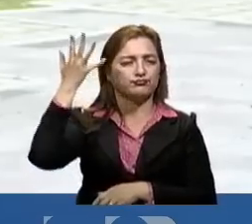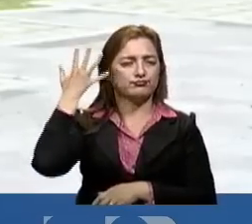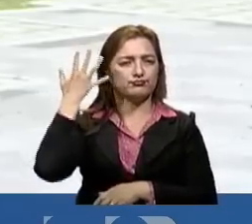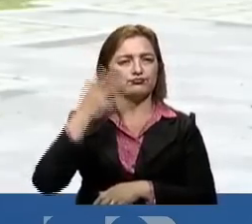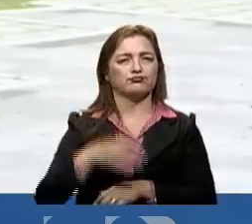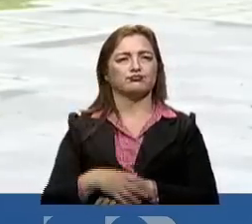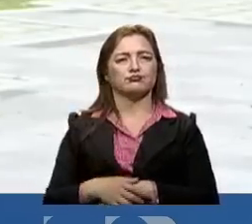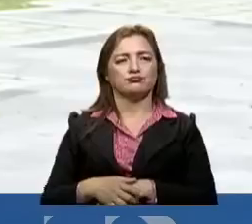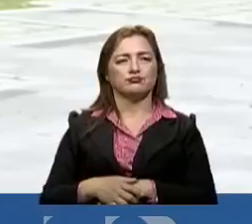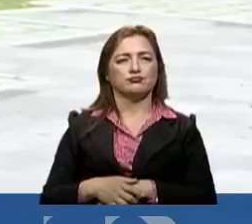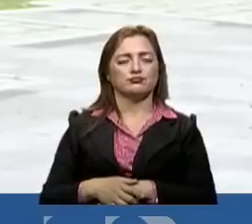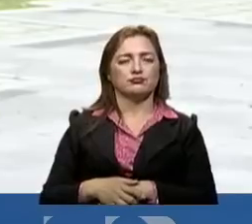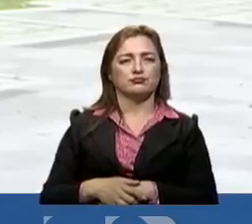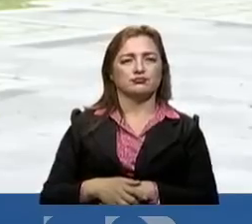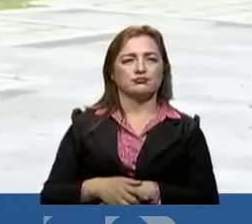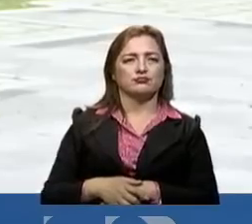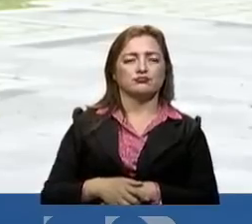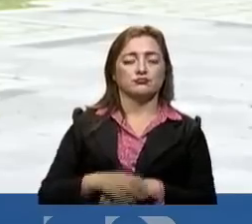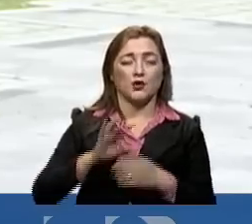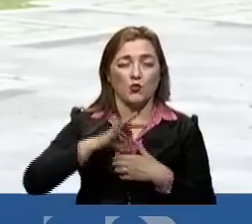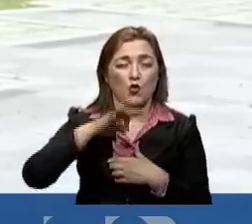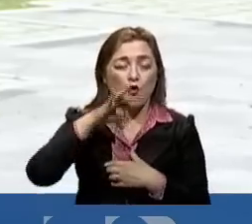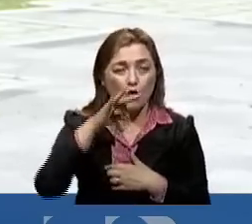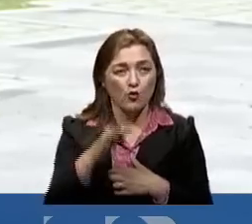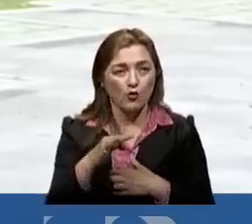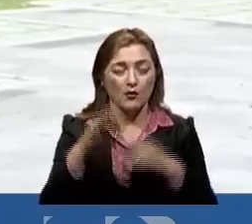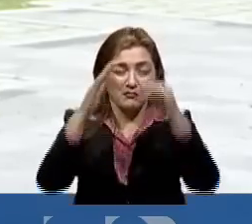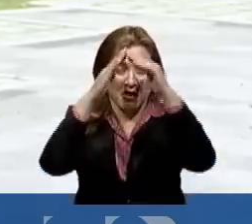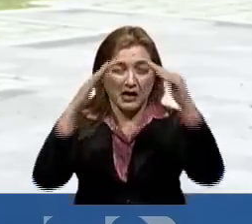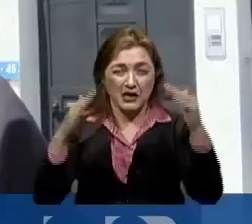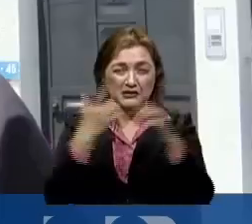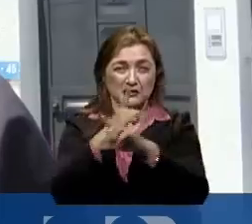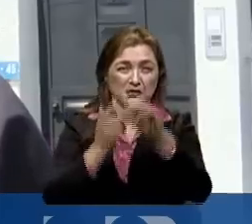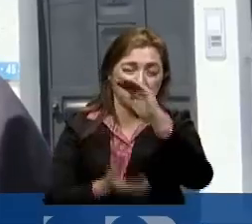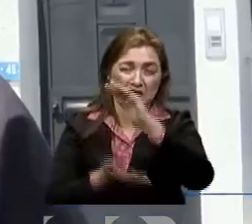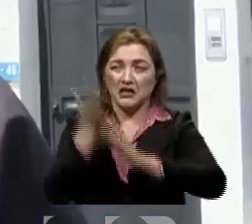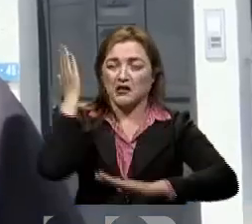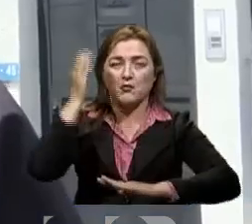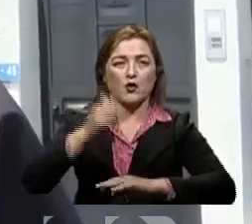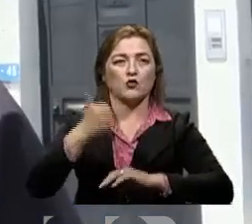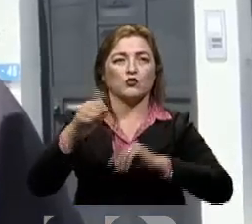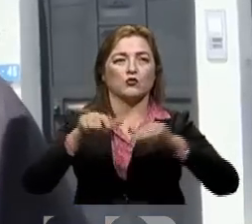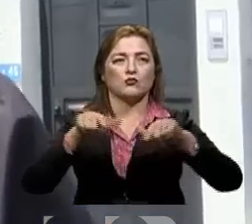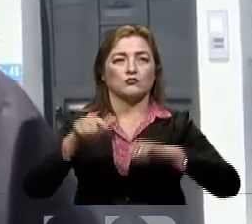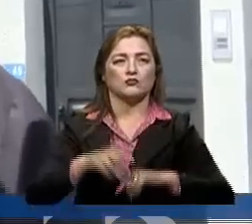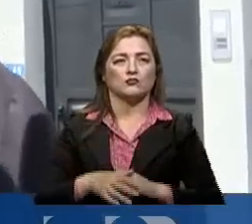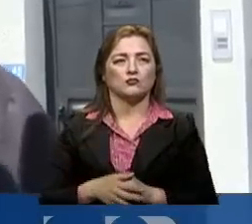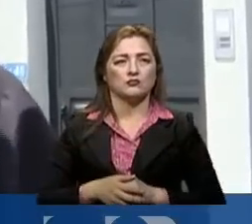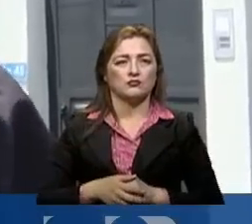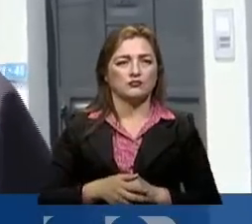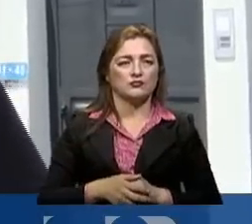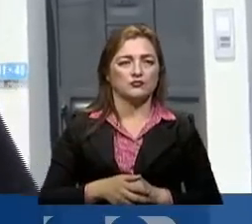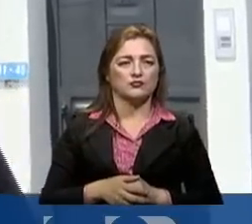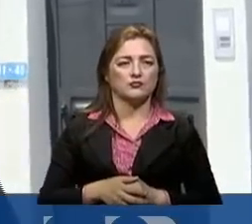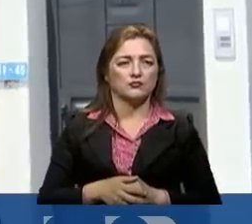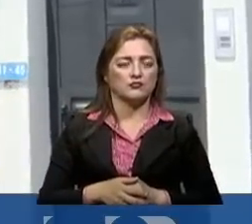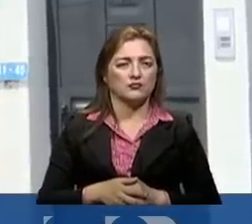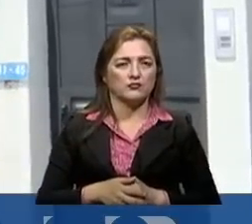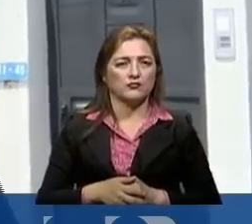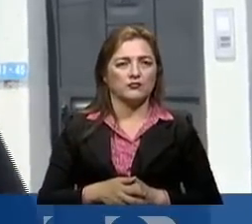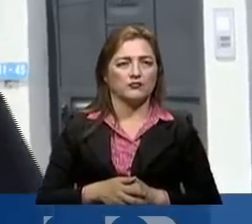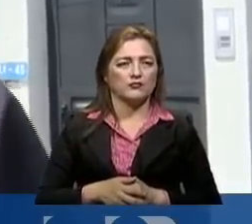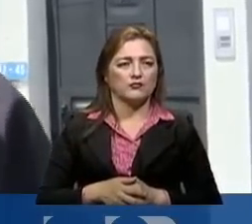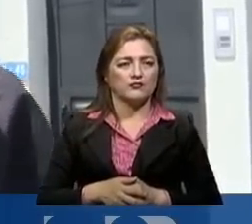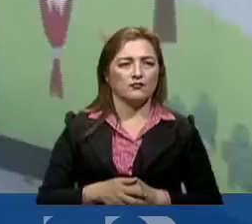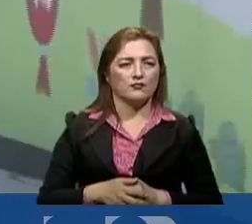veces. Yo tuve que en la pandemia desocupar toda mi casa e irme de aquí. La verdad es que estamos muy inseguros, necesitamos más presencia de la policía, sobre